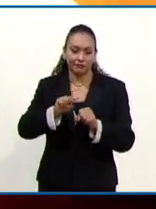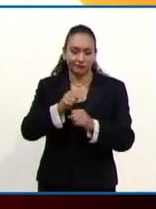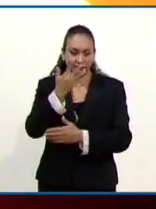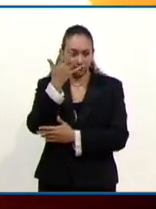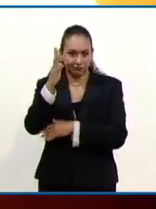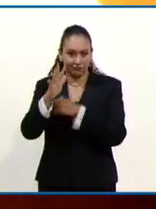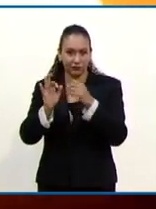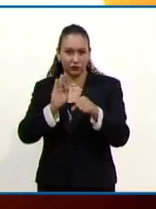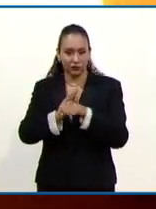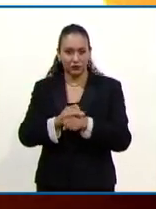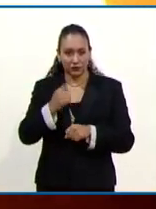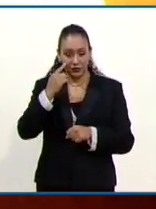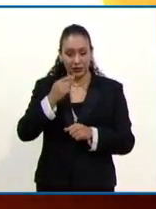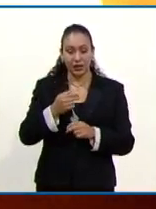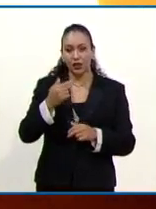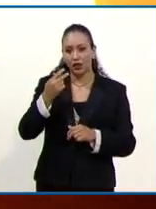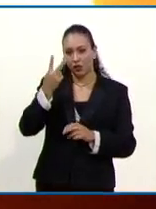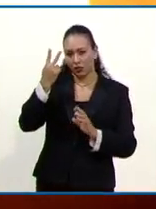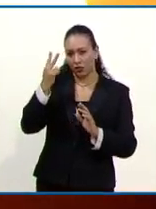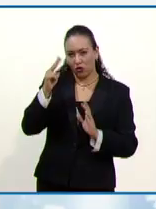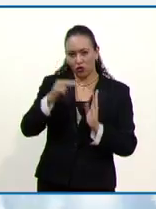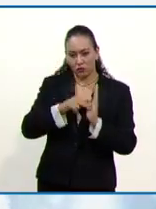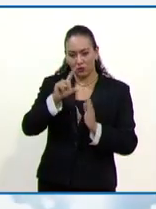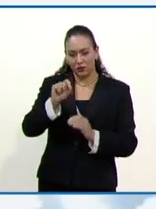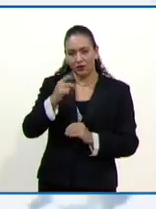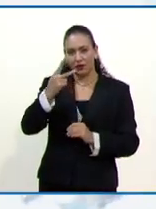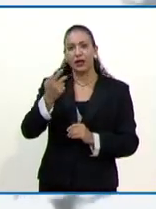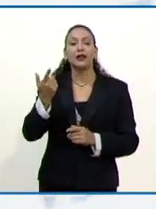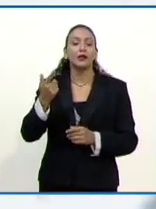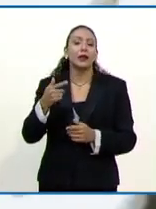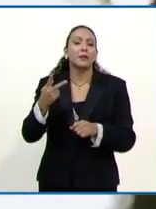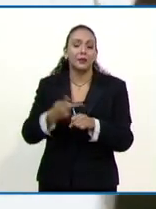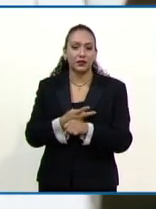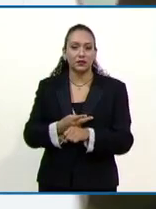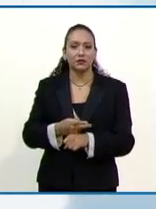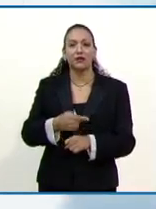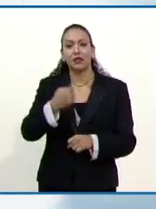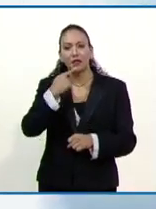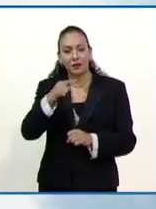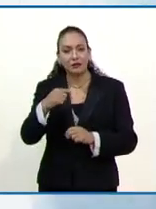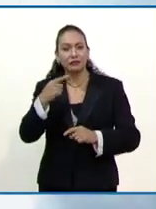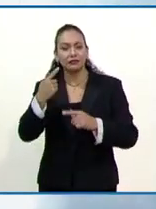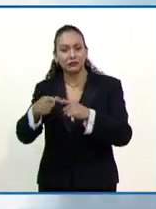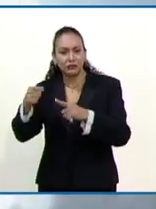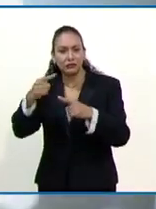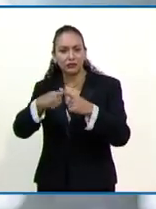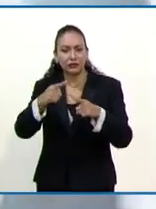Hasta diciembre de 2022 se han presentado 2.180 litigios